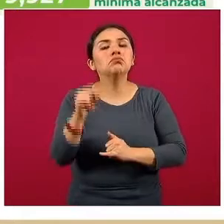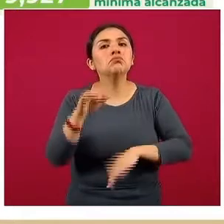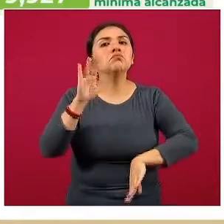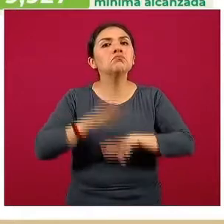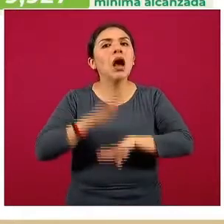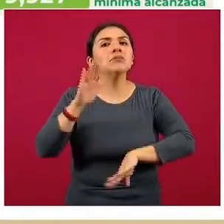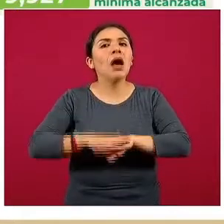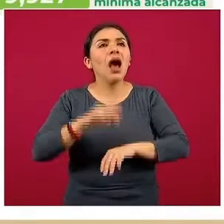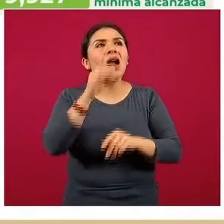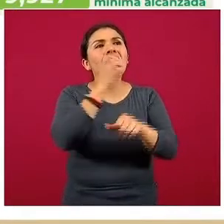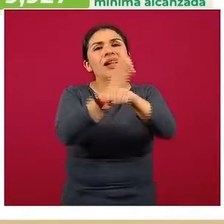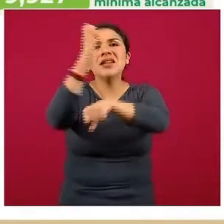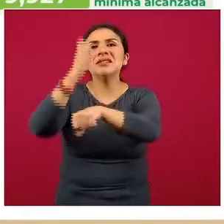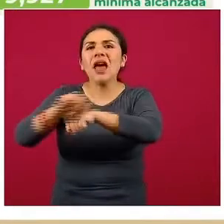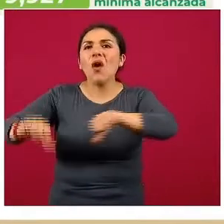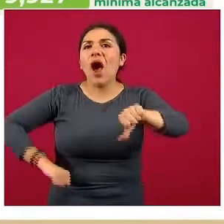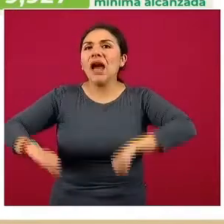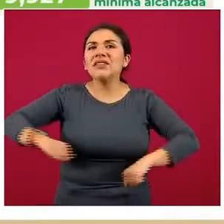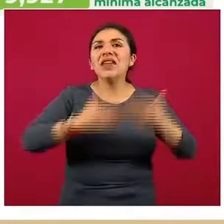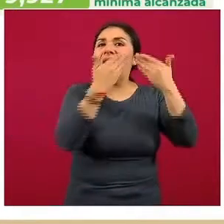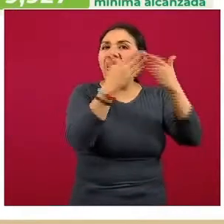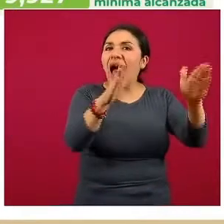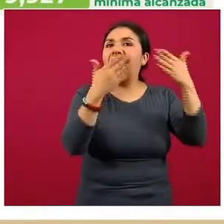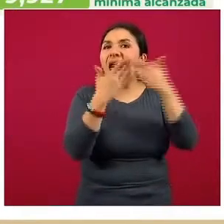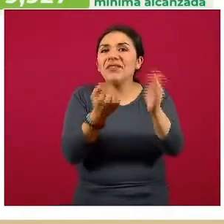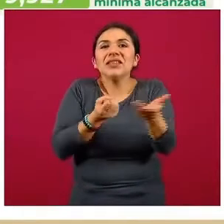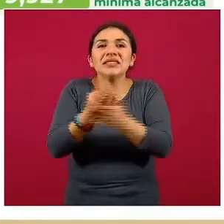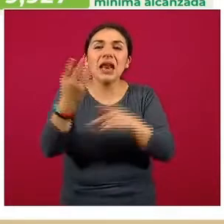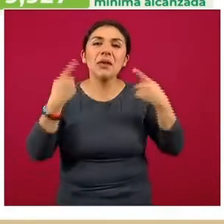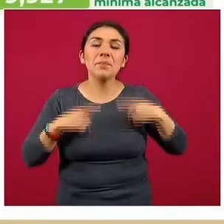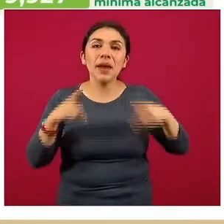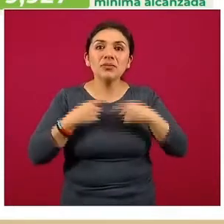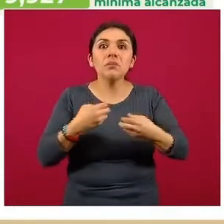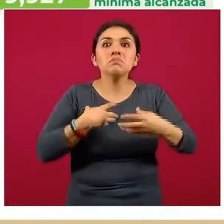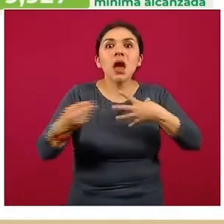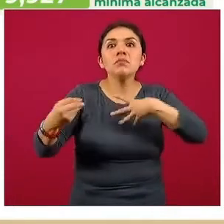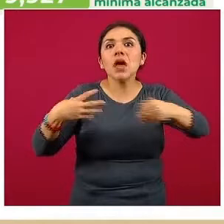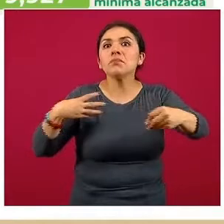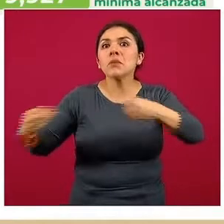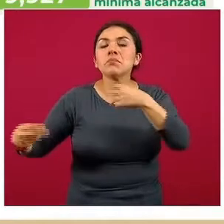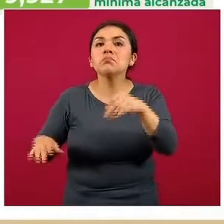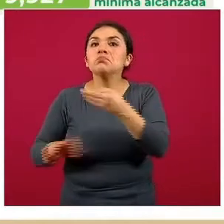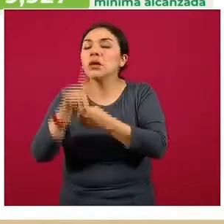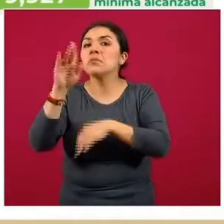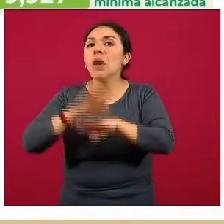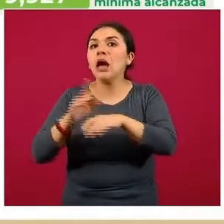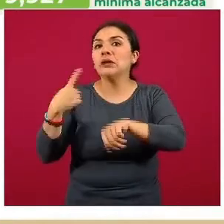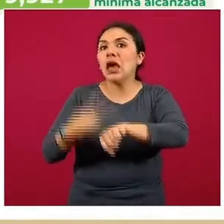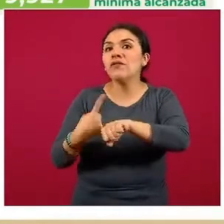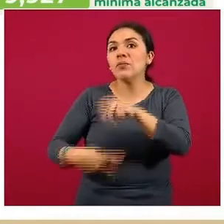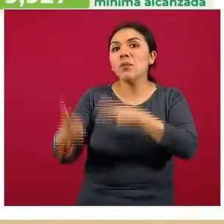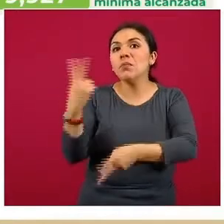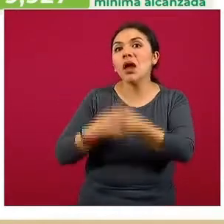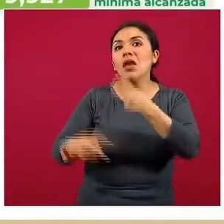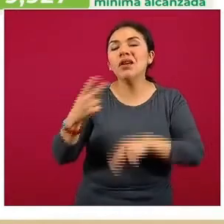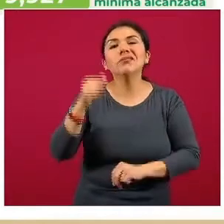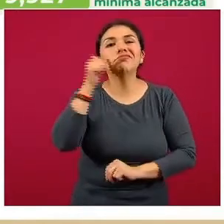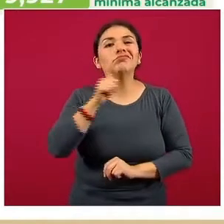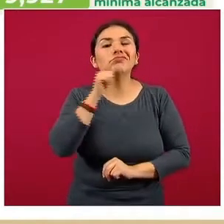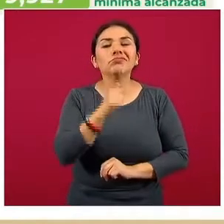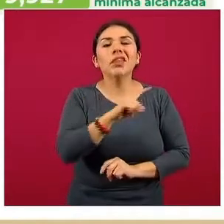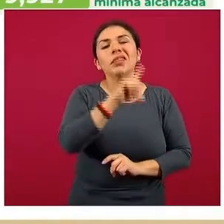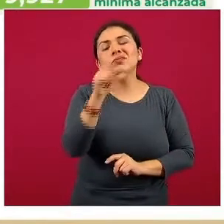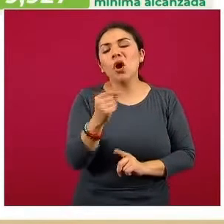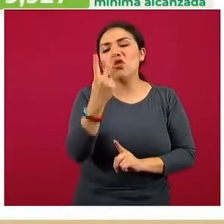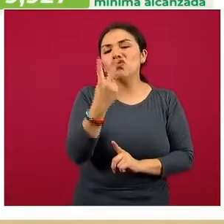entidades empezaron a tener incrementos importantes en la transmisión y en la ocurrencia de los casos, pues bueno, siempre 2 a 3